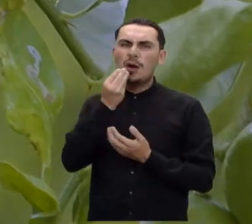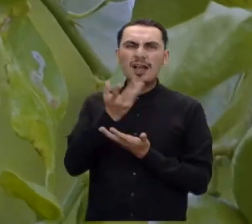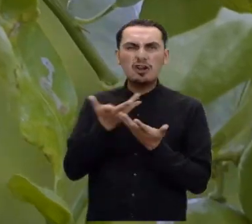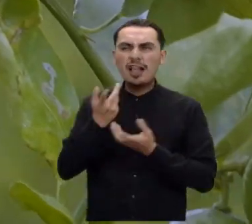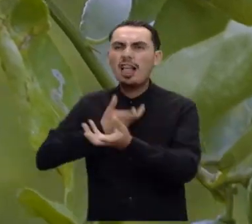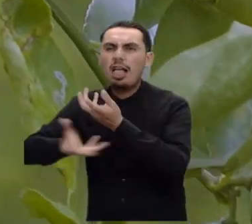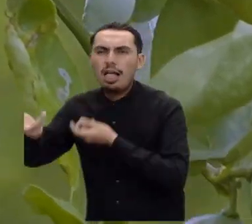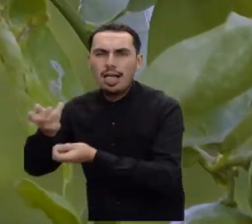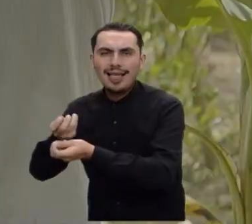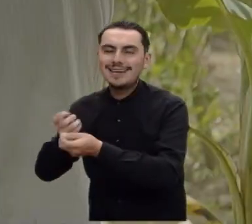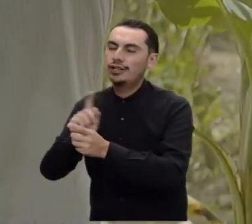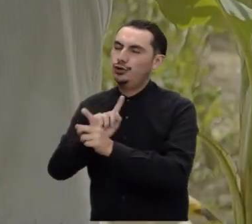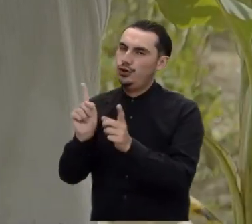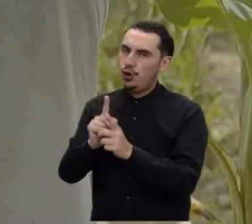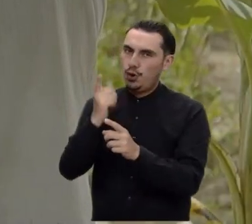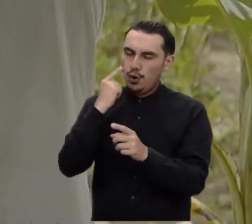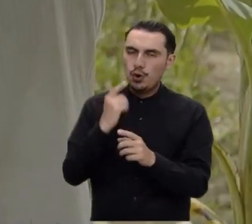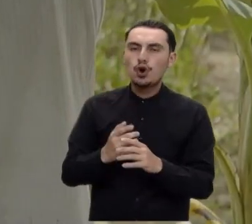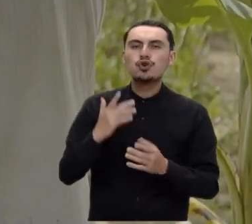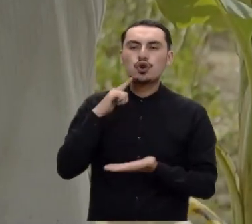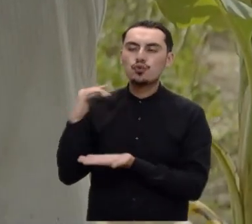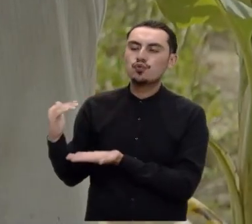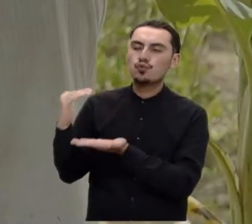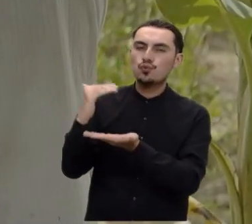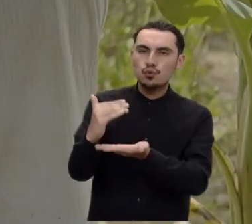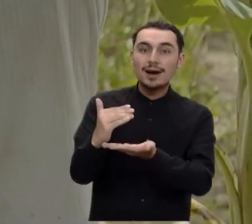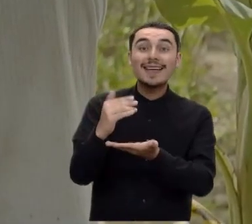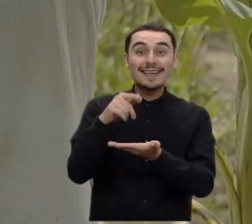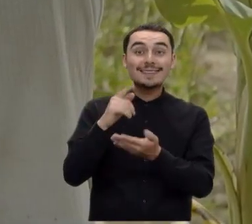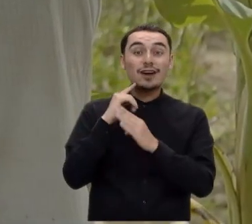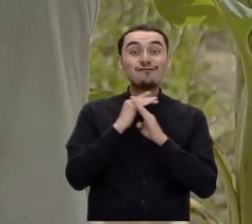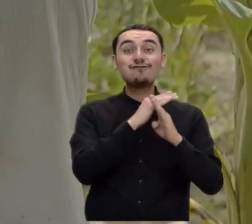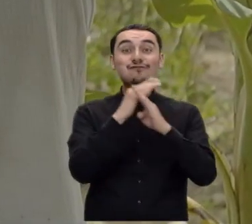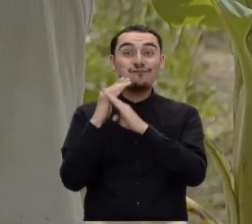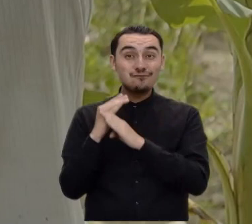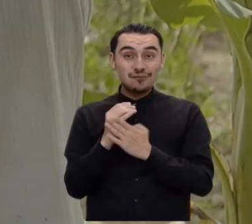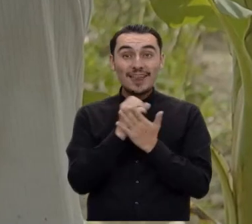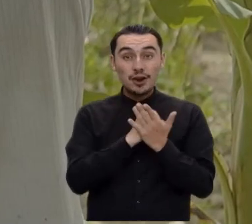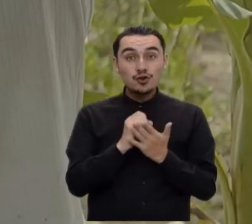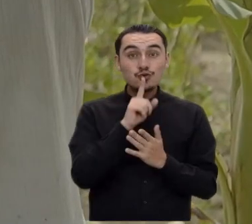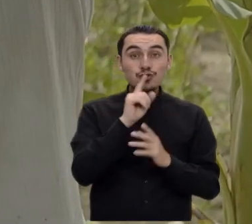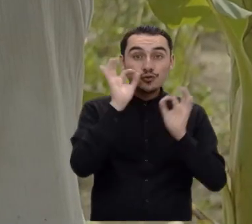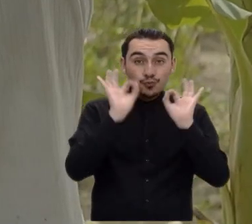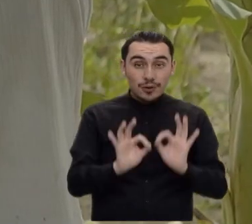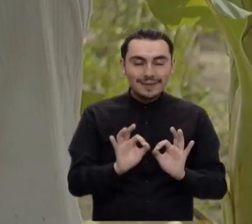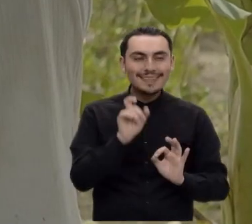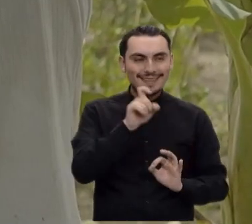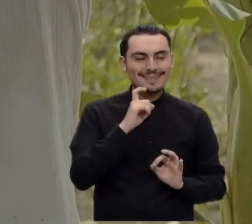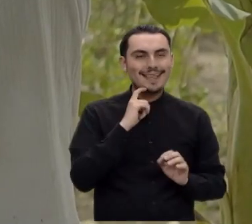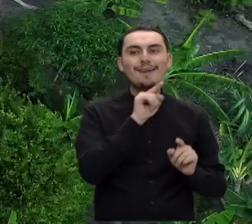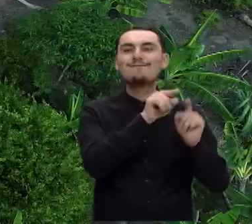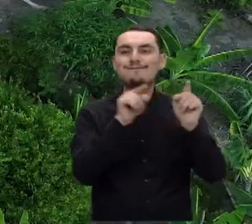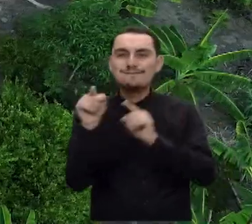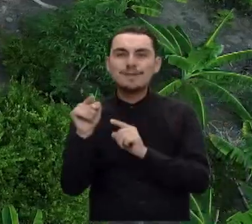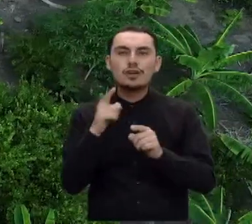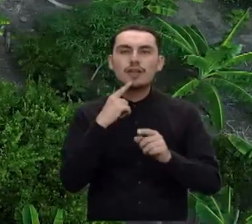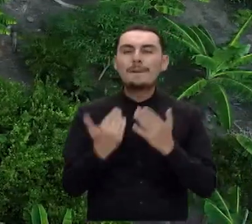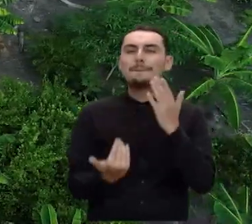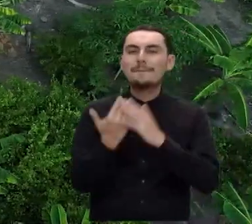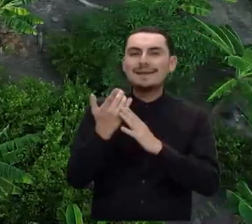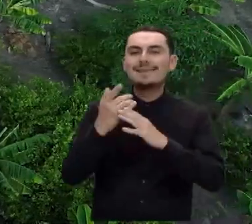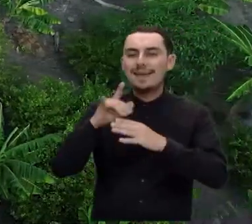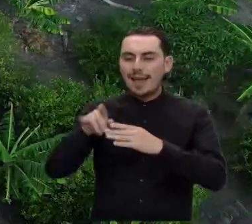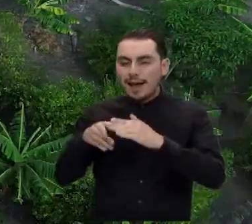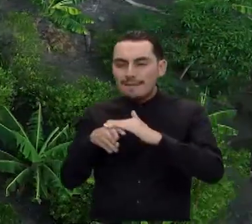vegetal. Vamos a hacer entrega de unos kits de bioseguridad, así para pequeños productores como usted para que usted lo